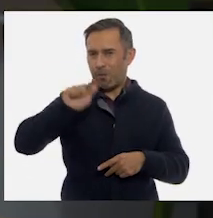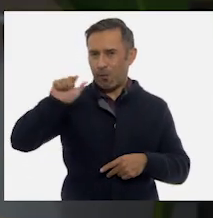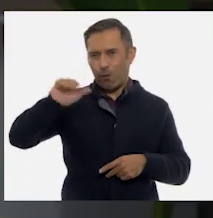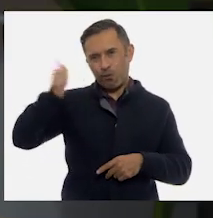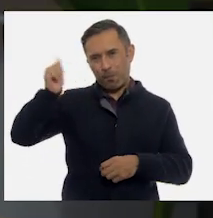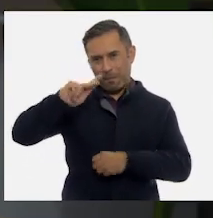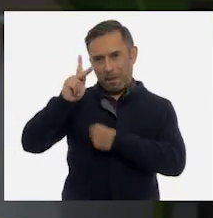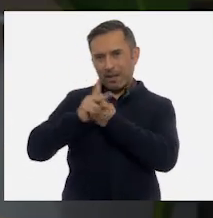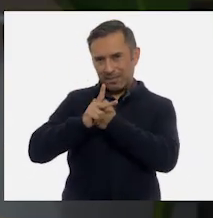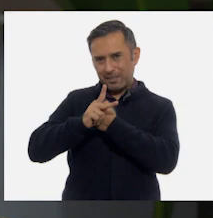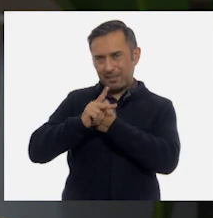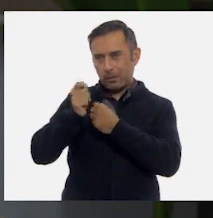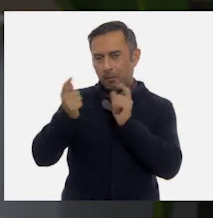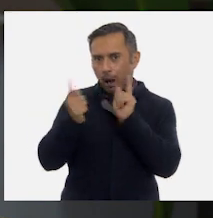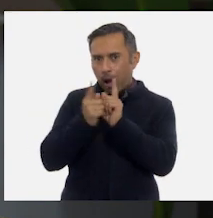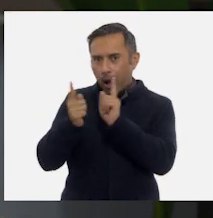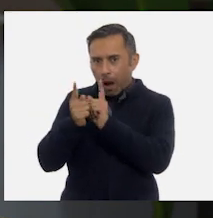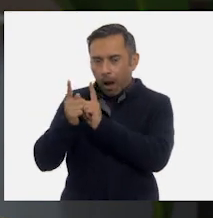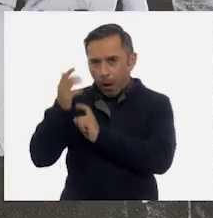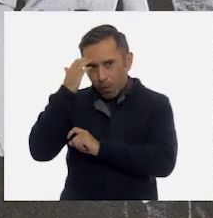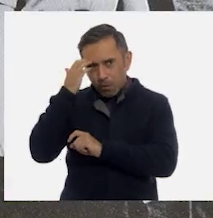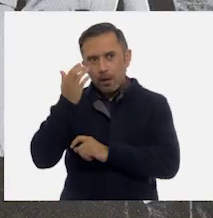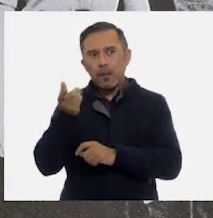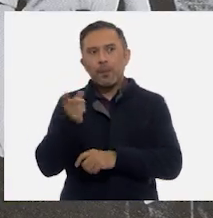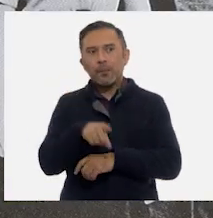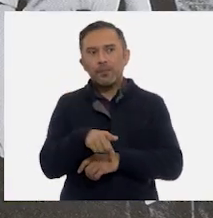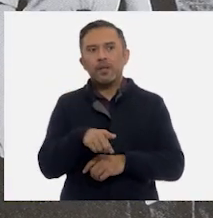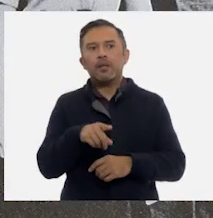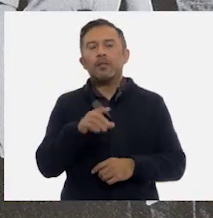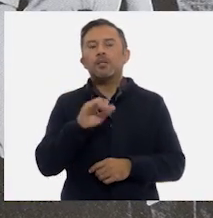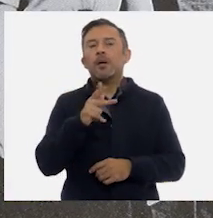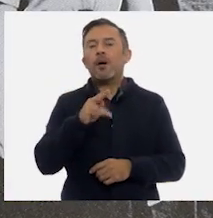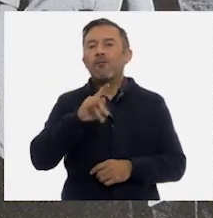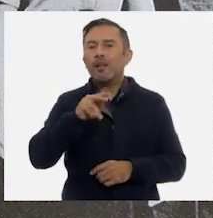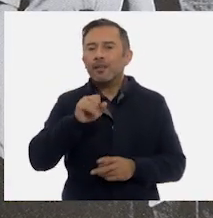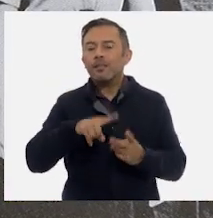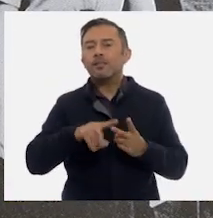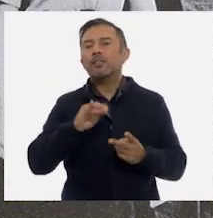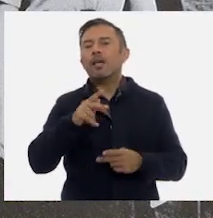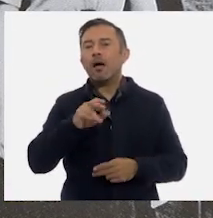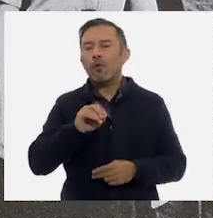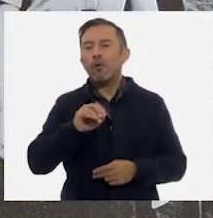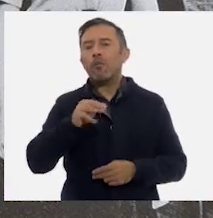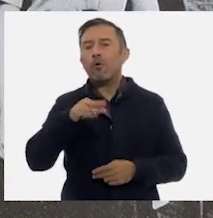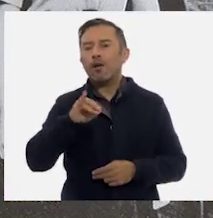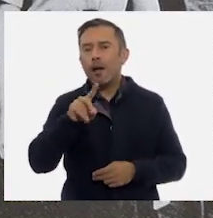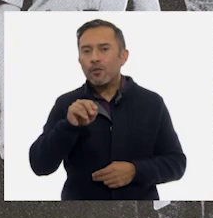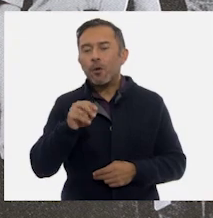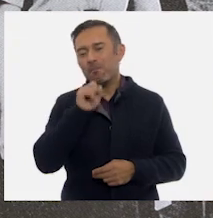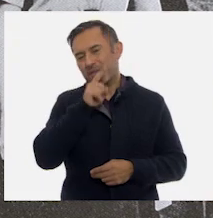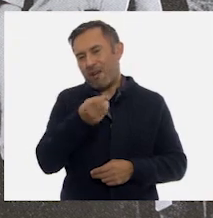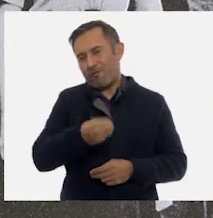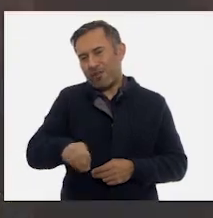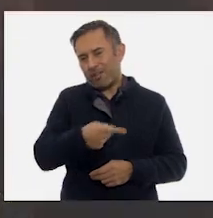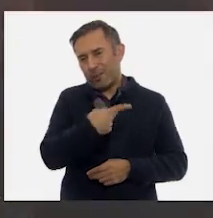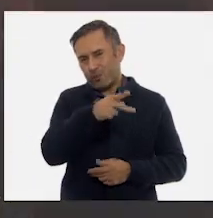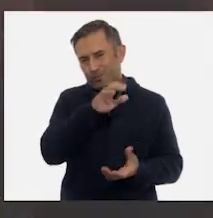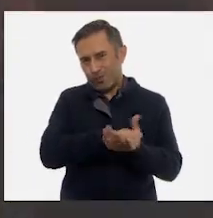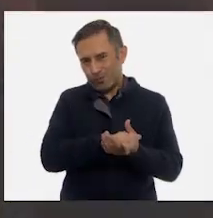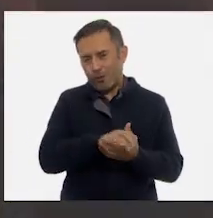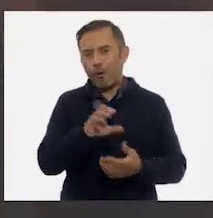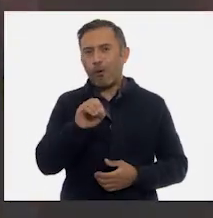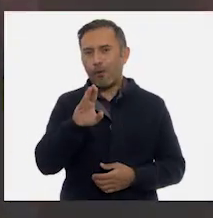no mexicanos, ¿no? Pero también va Juan de la Cabada, va Silvestre Revueltas, está Chávez Morado, por supuesto Octavio Paz, que es su marido.